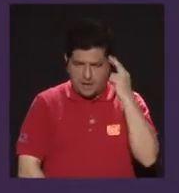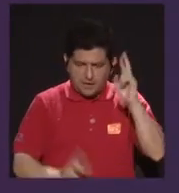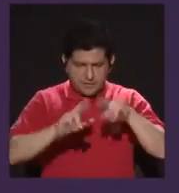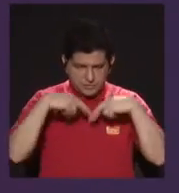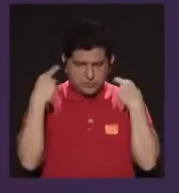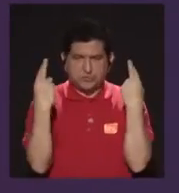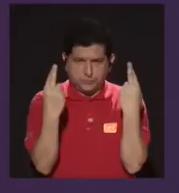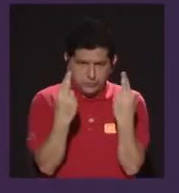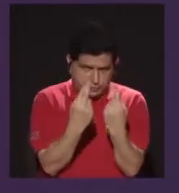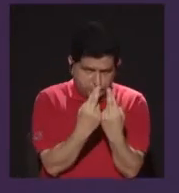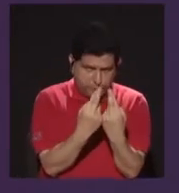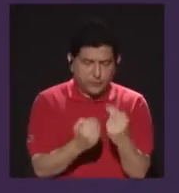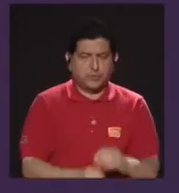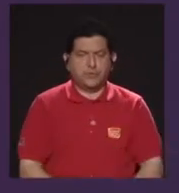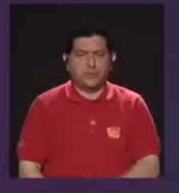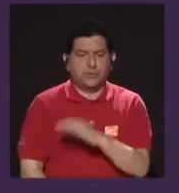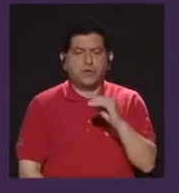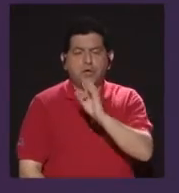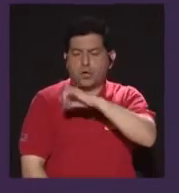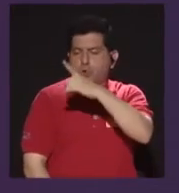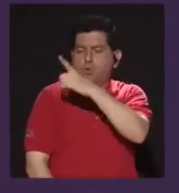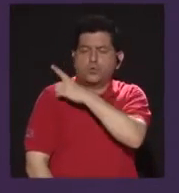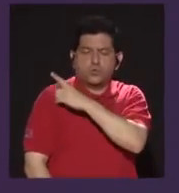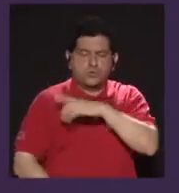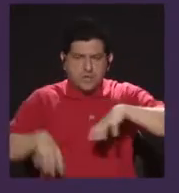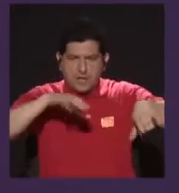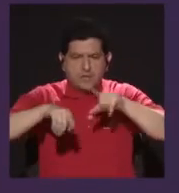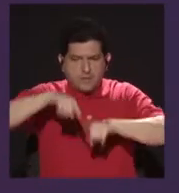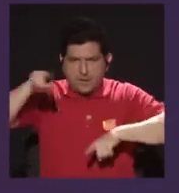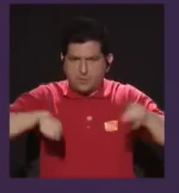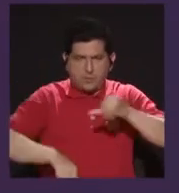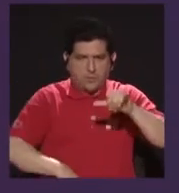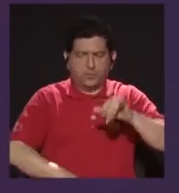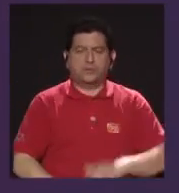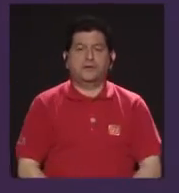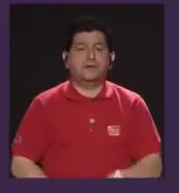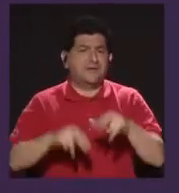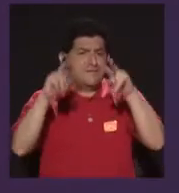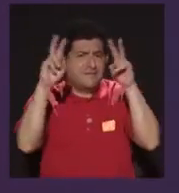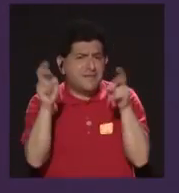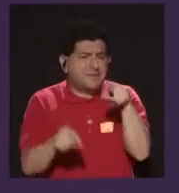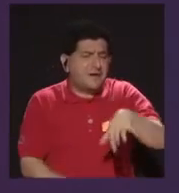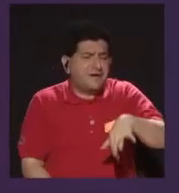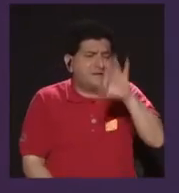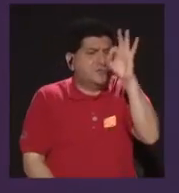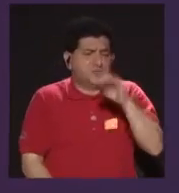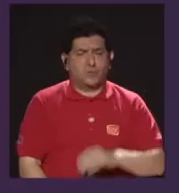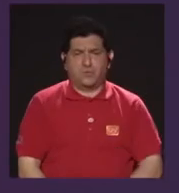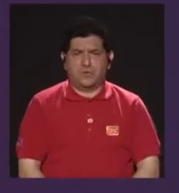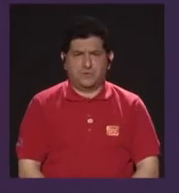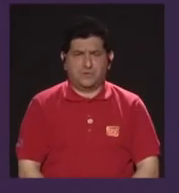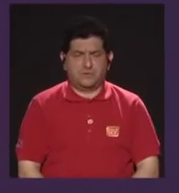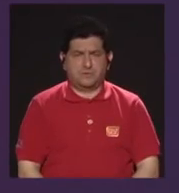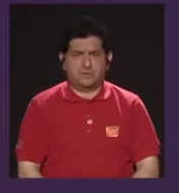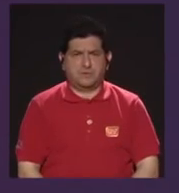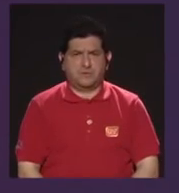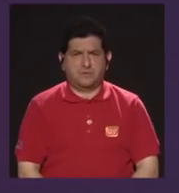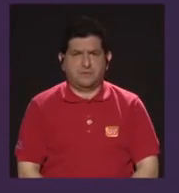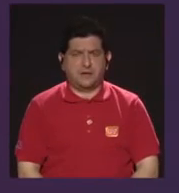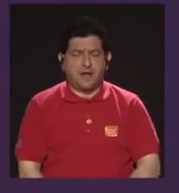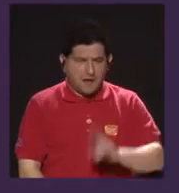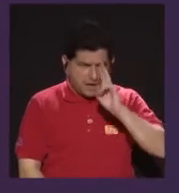reunión y en la junta directiva del movimiento diversidad el tema que se escogieron este fue el